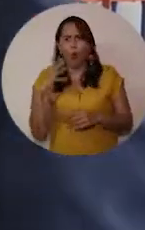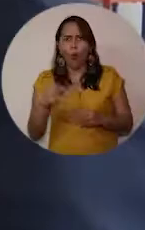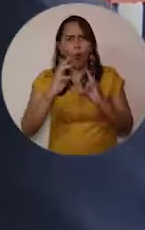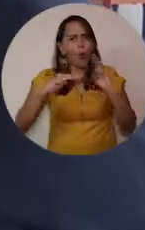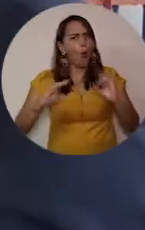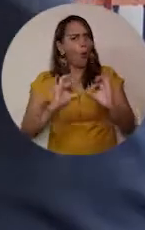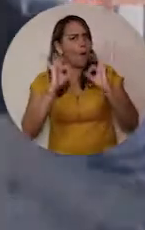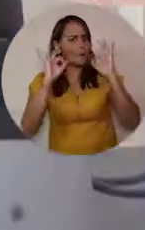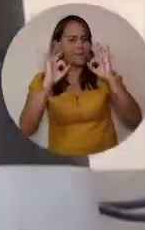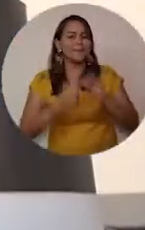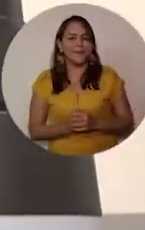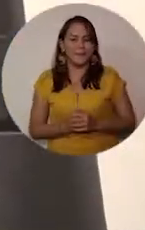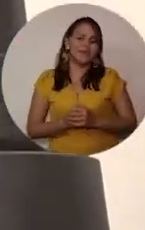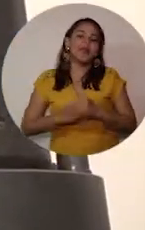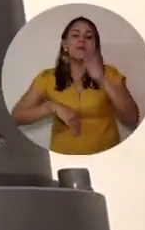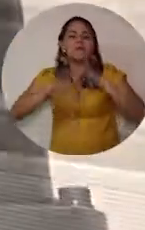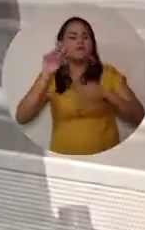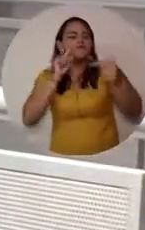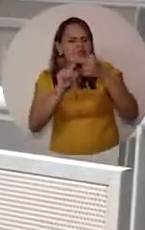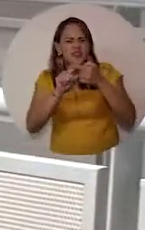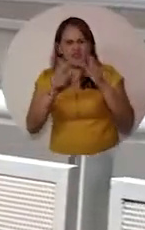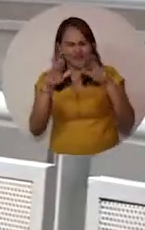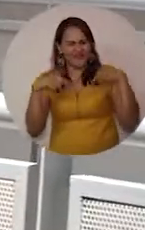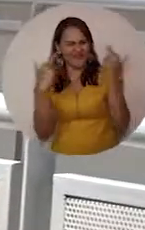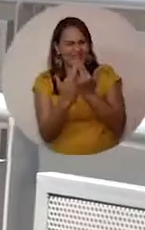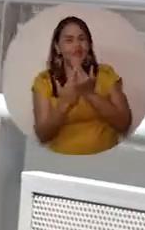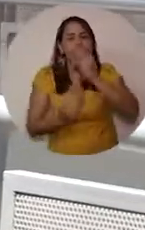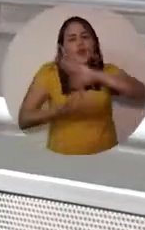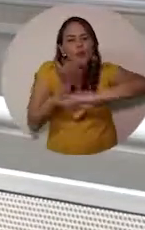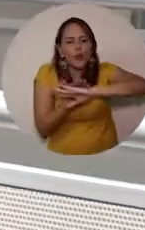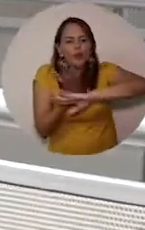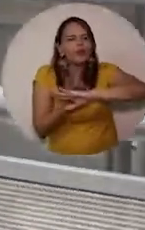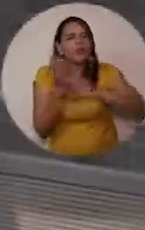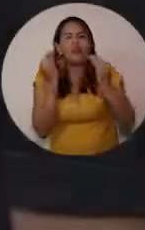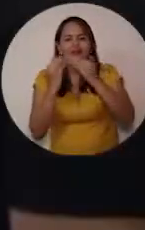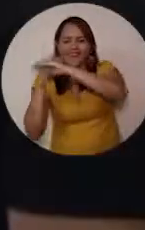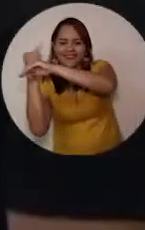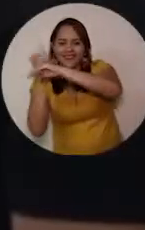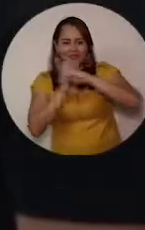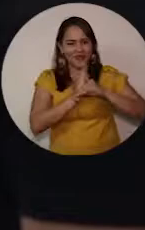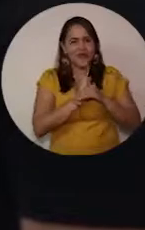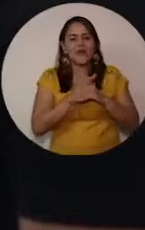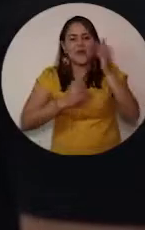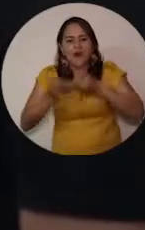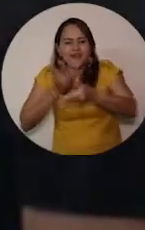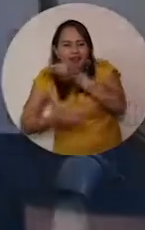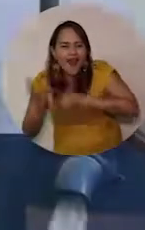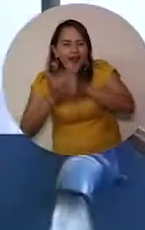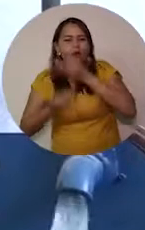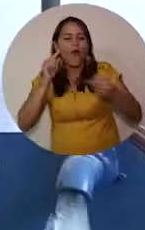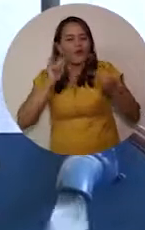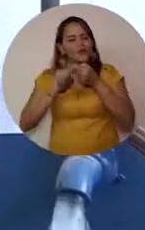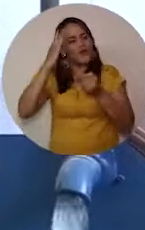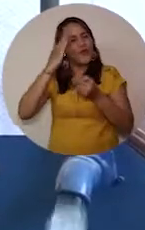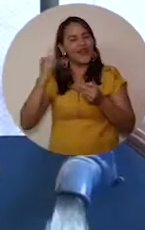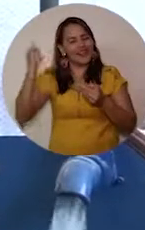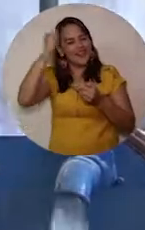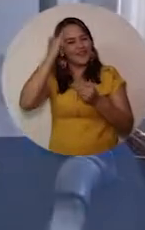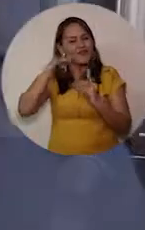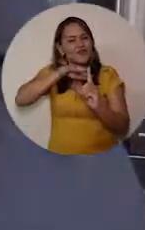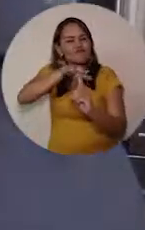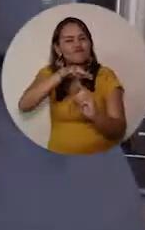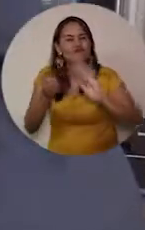Magdalena. Cabe destacar que durante la reunión se analizaron diferentes propuestas en las que ambas instituciones pueden converger para beneficiar a la comunidad